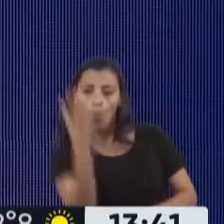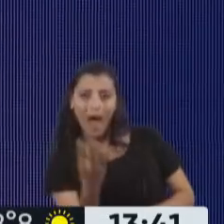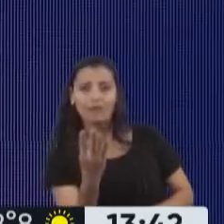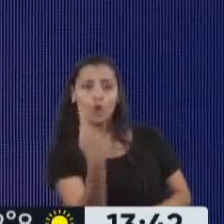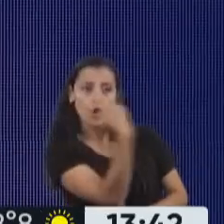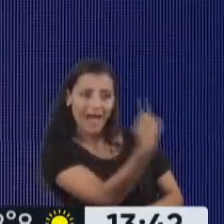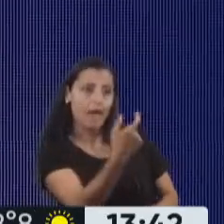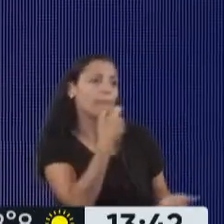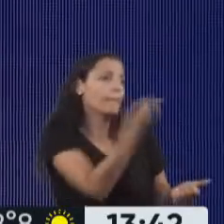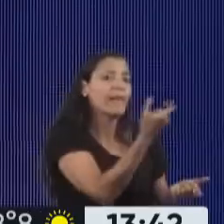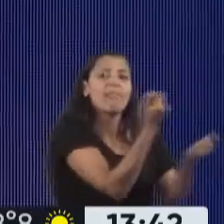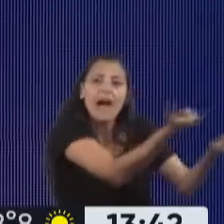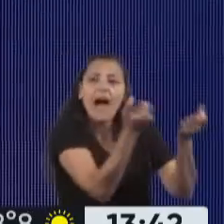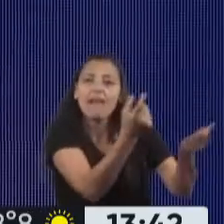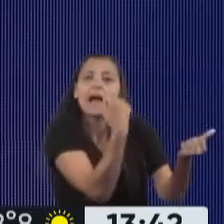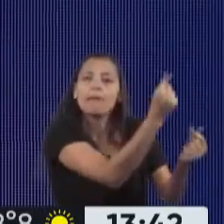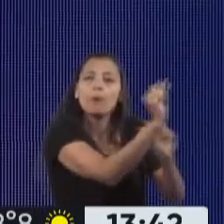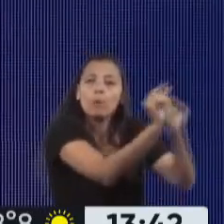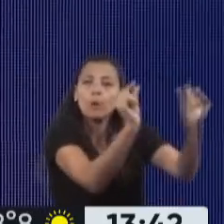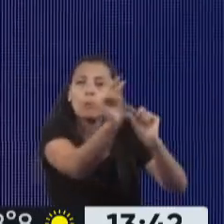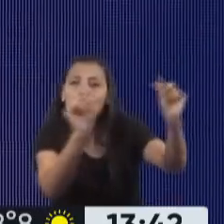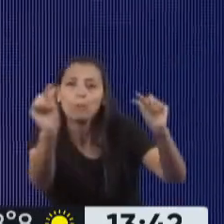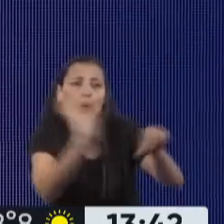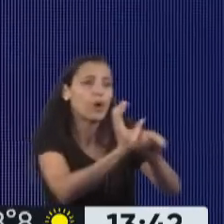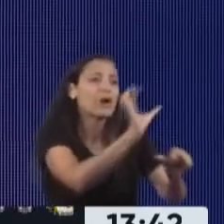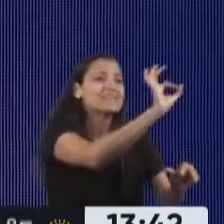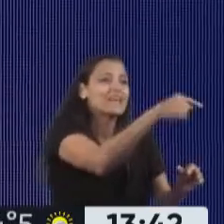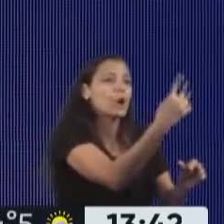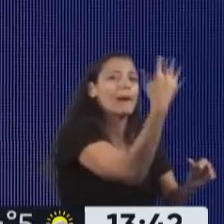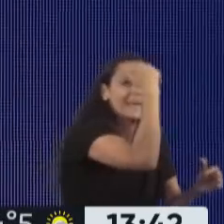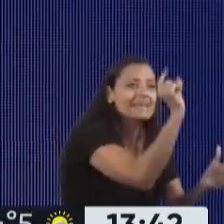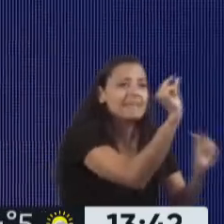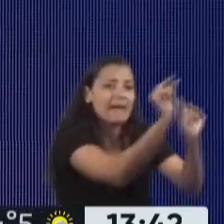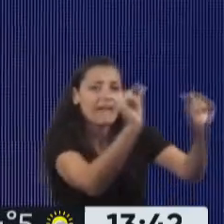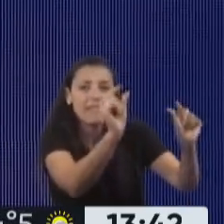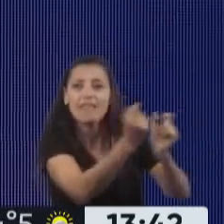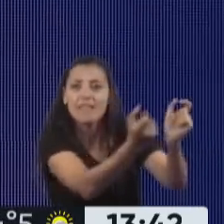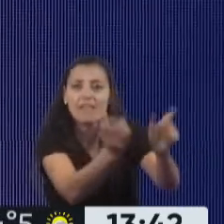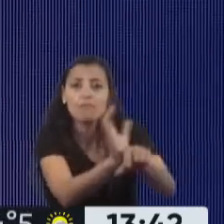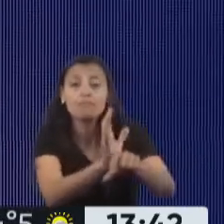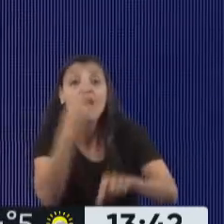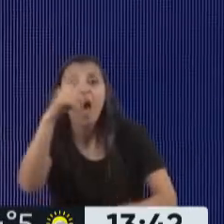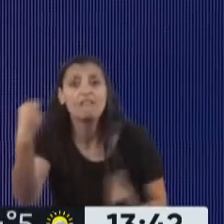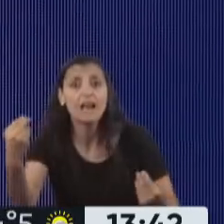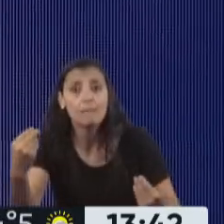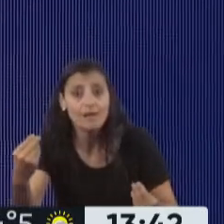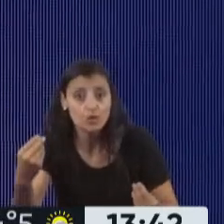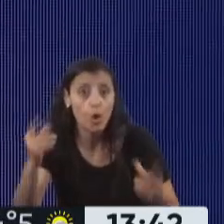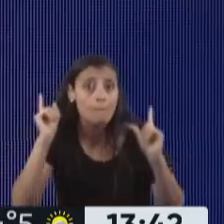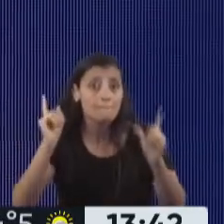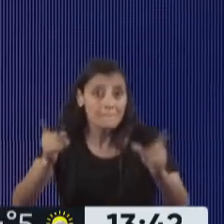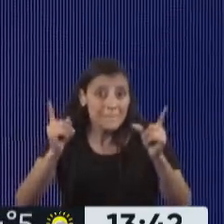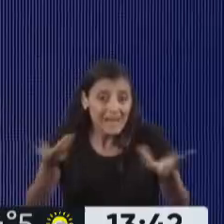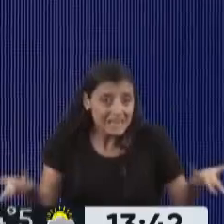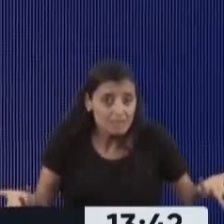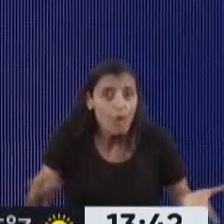cada uno. A vos te doy 0,25, a vos te doy 0,15, a todos le dio de todo. Terminó volviendo el déficit fiscal y